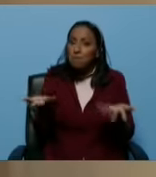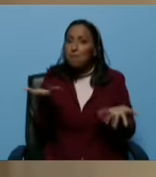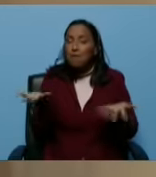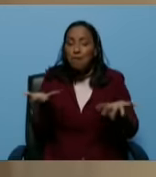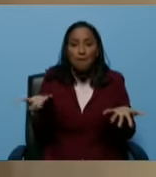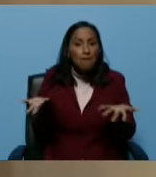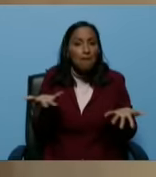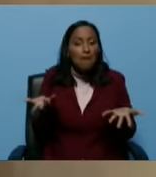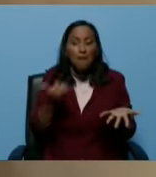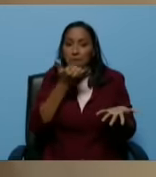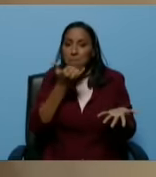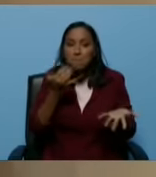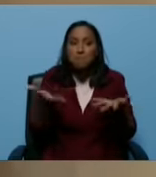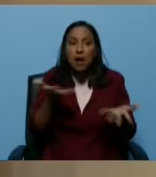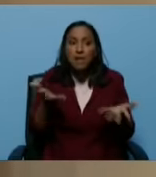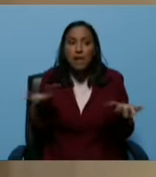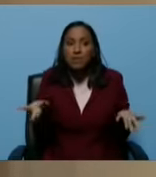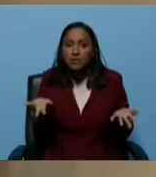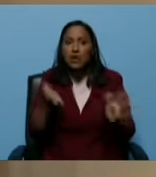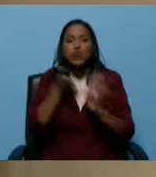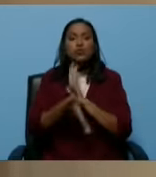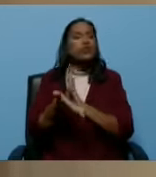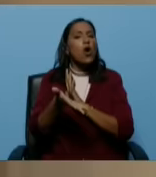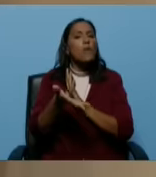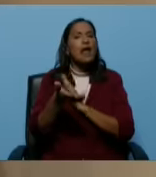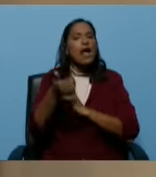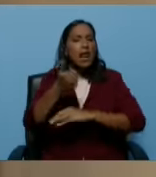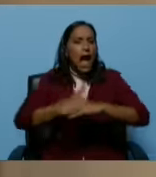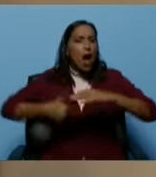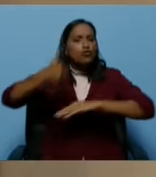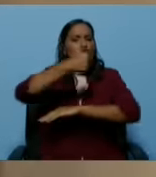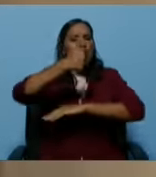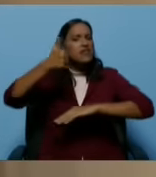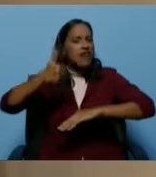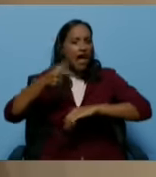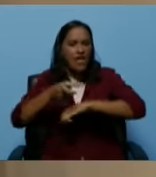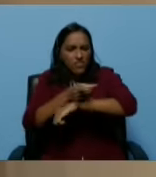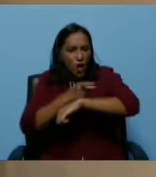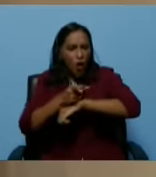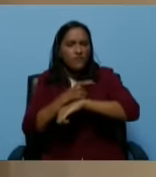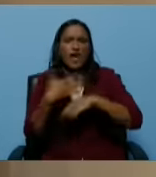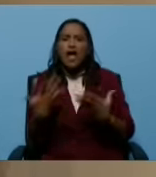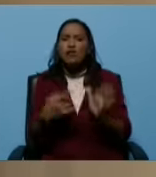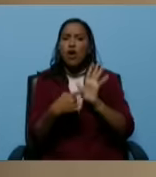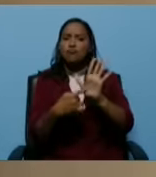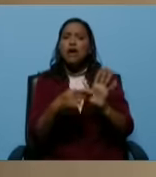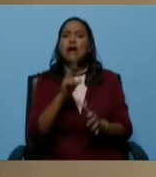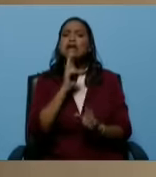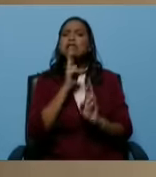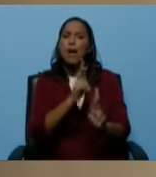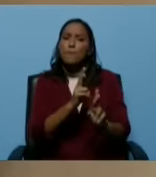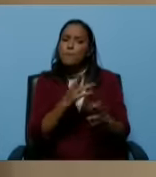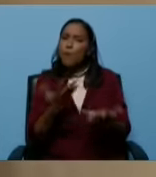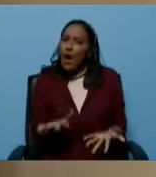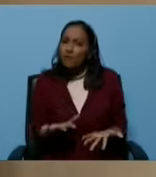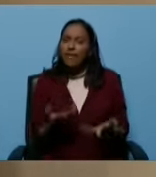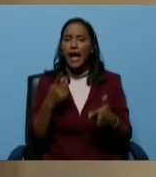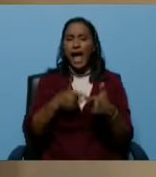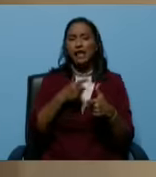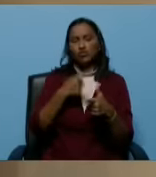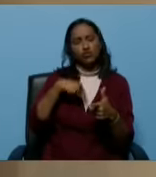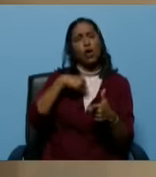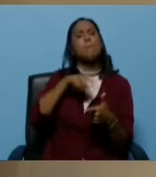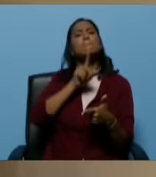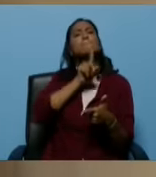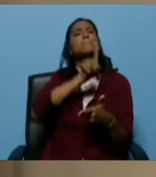ha tenido entonces las autoridades del Estado venezolano en torno a esto y otras instancias. Incluso se nos ocurre preguntarle